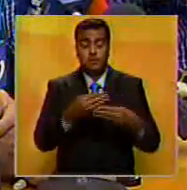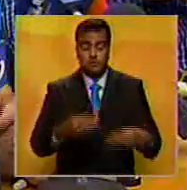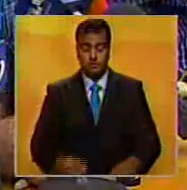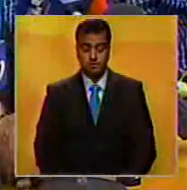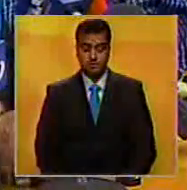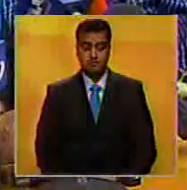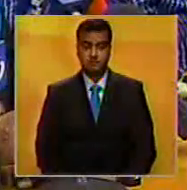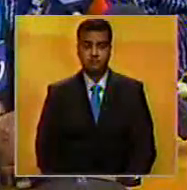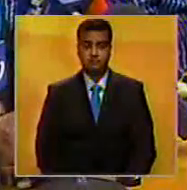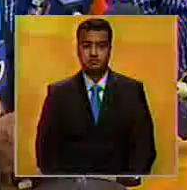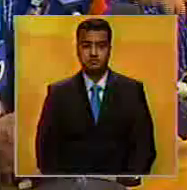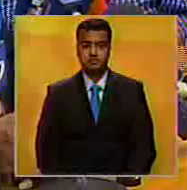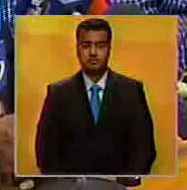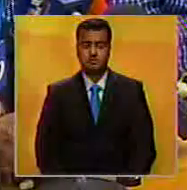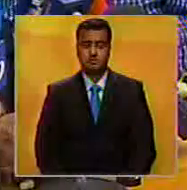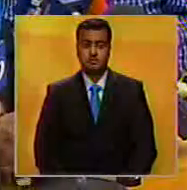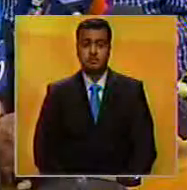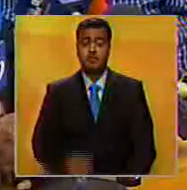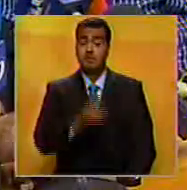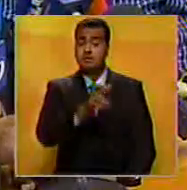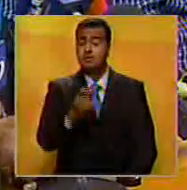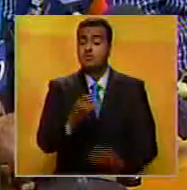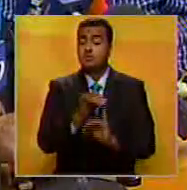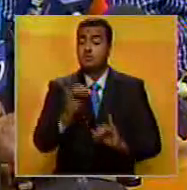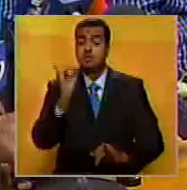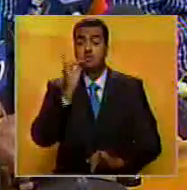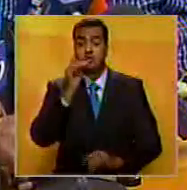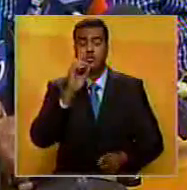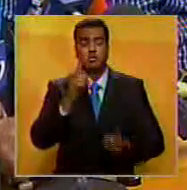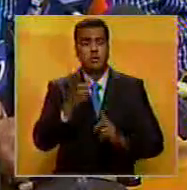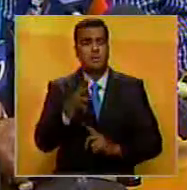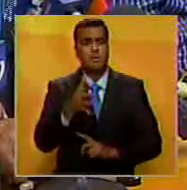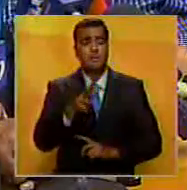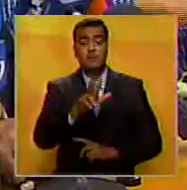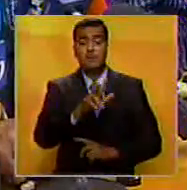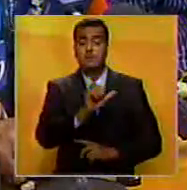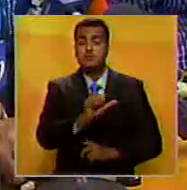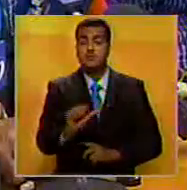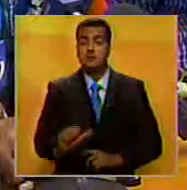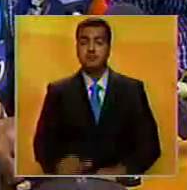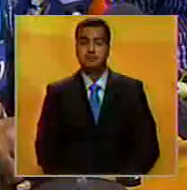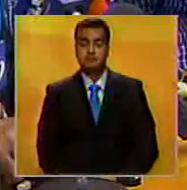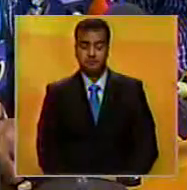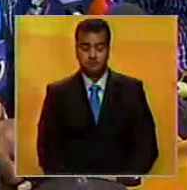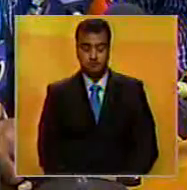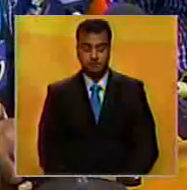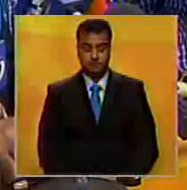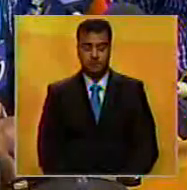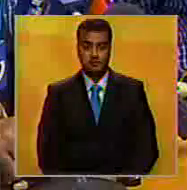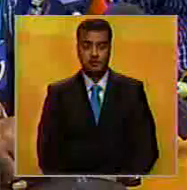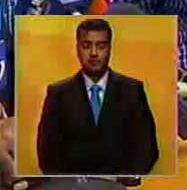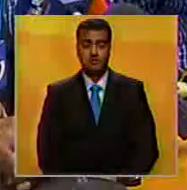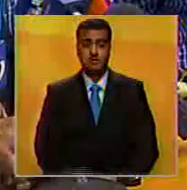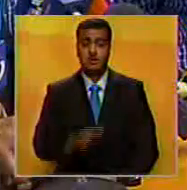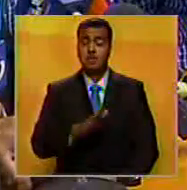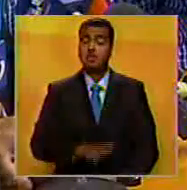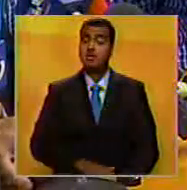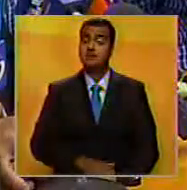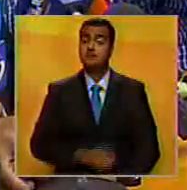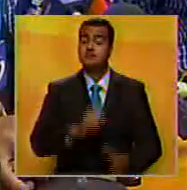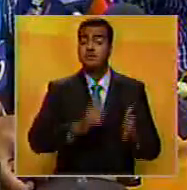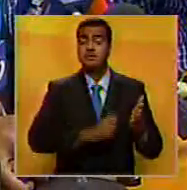Público. Personas que, como ya lo venimos denunciando desde hace ya aproximadamente 3 semanas, están